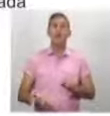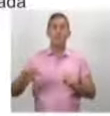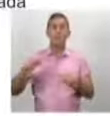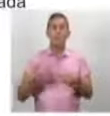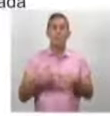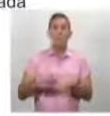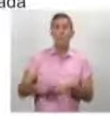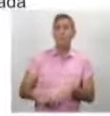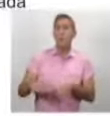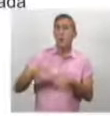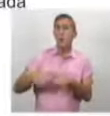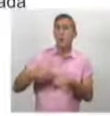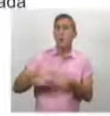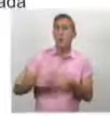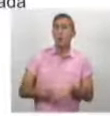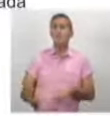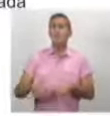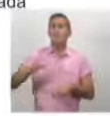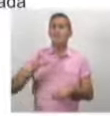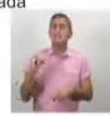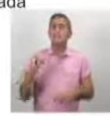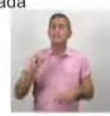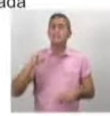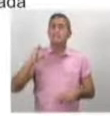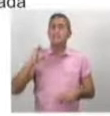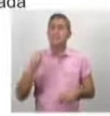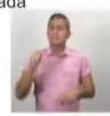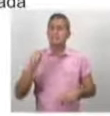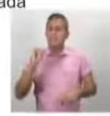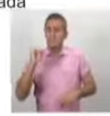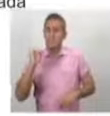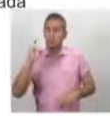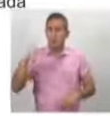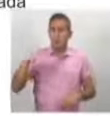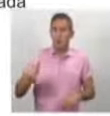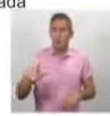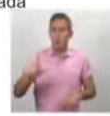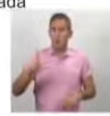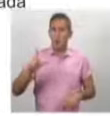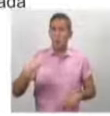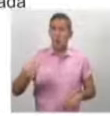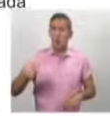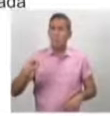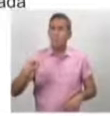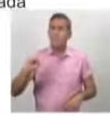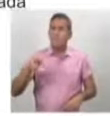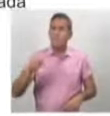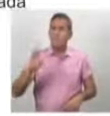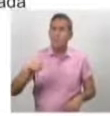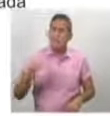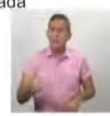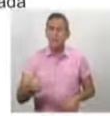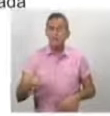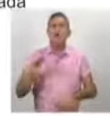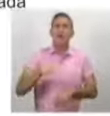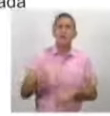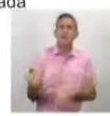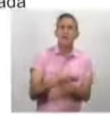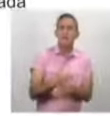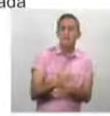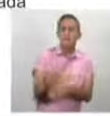En el caso de las dos, encontramos estas partes de la célula. Dentro de estas partes vamos a encontrar diferencias entre